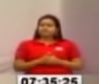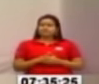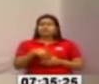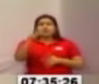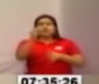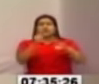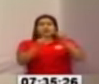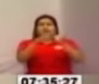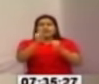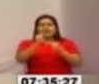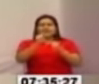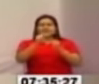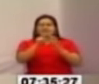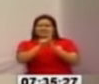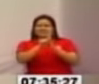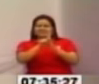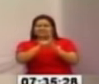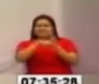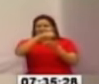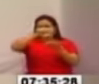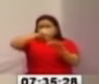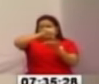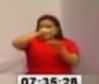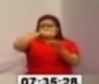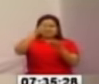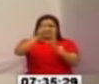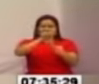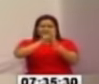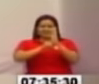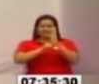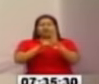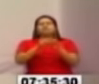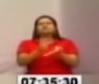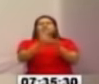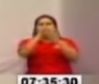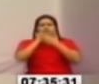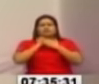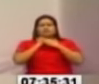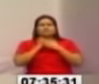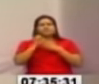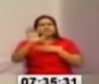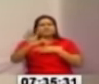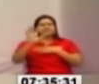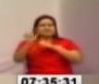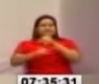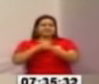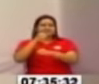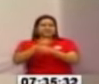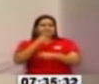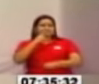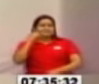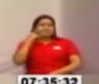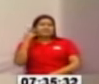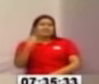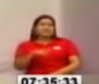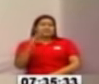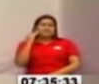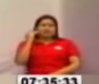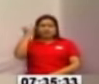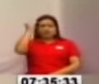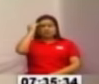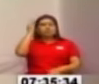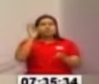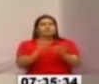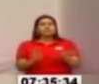muy importante para algunas funciones corporales, especialmente en los niños hasta los 5 años de edad, y también para adultos mayores, así que no podemos